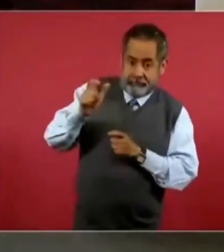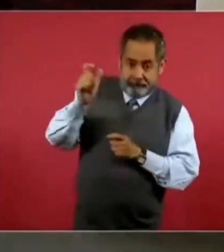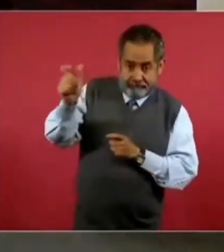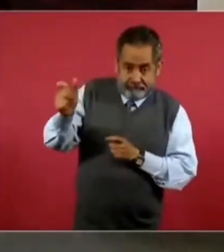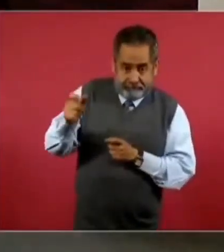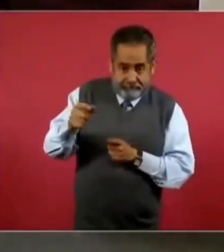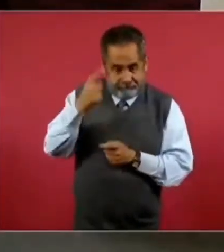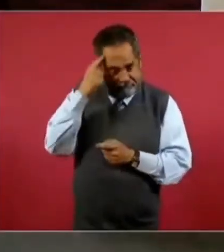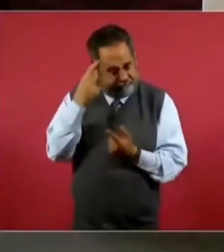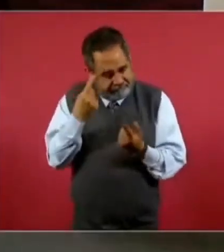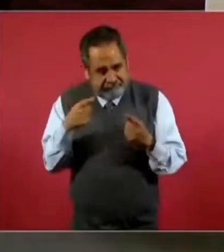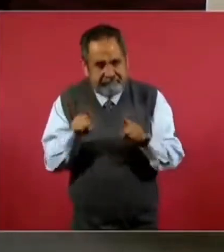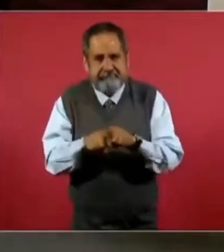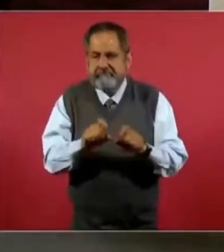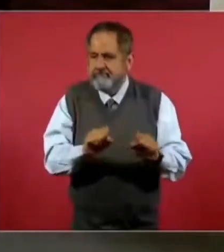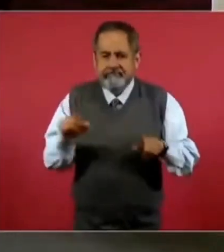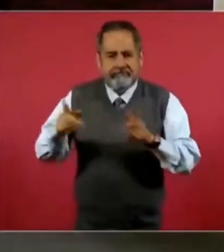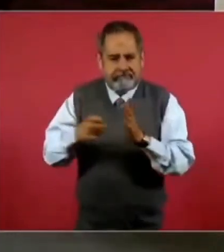vuelve a poner